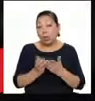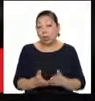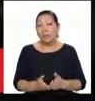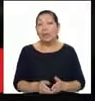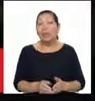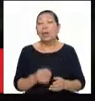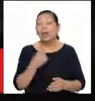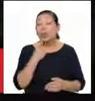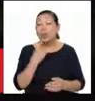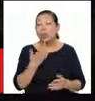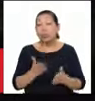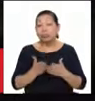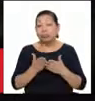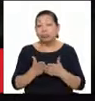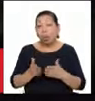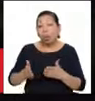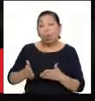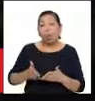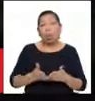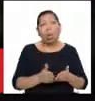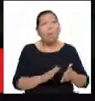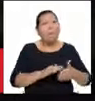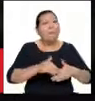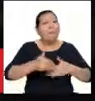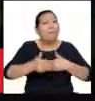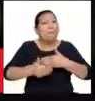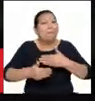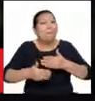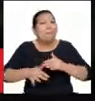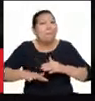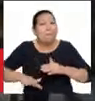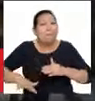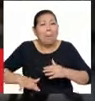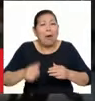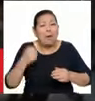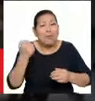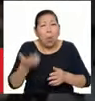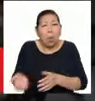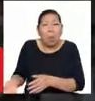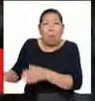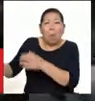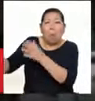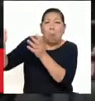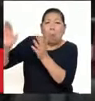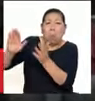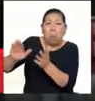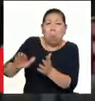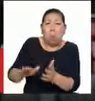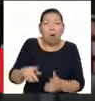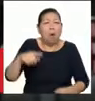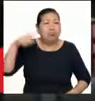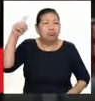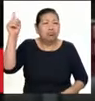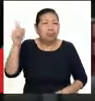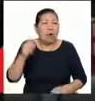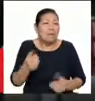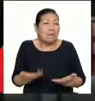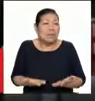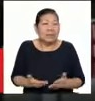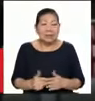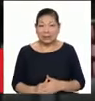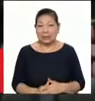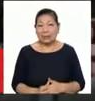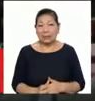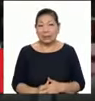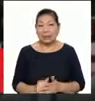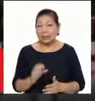La Diosa del Mar naufragó y todos quedaron expuestos al fuerte oleaje provocado por una tormenta. La División